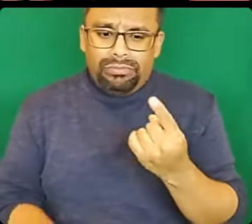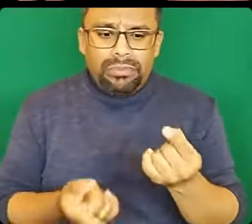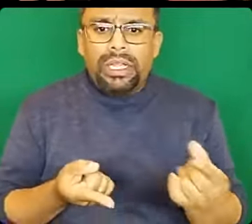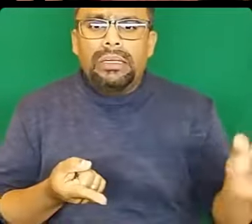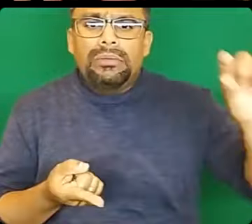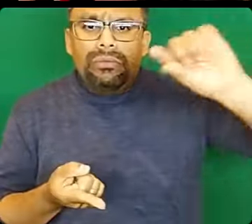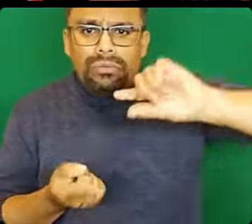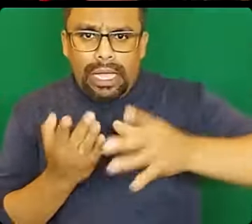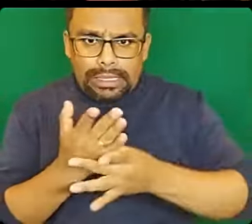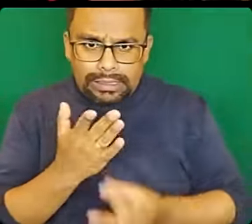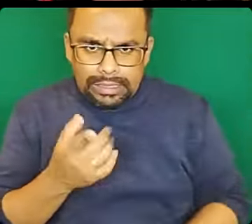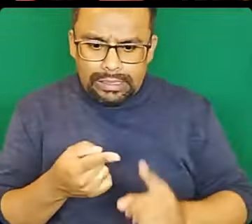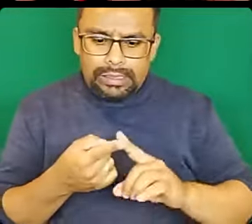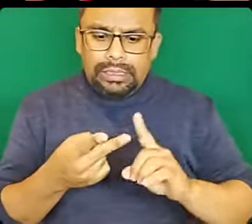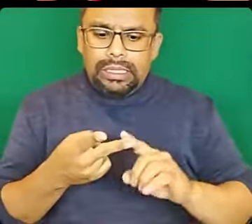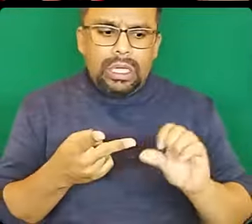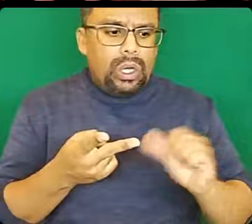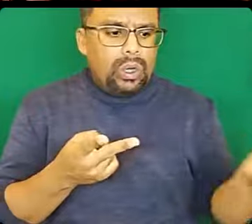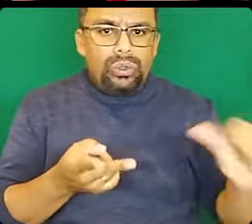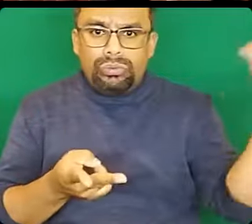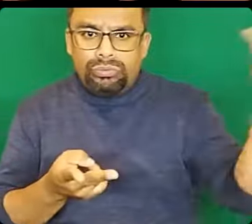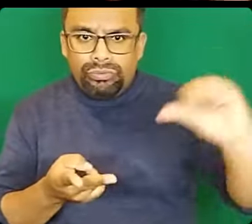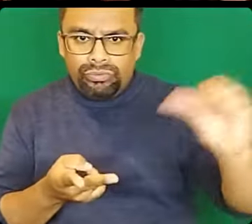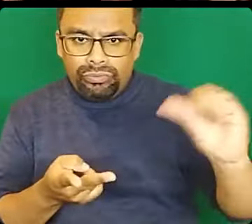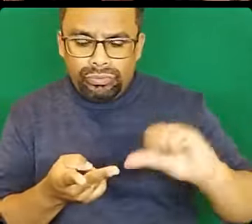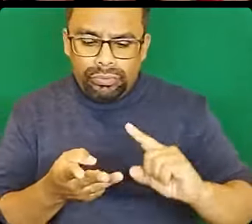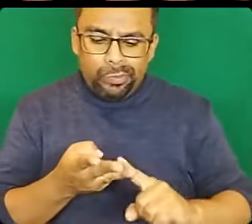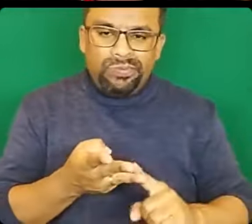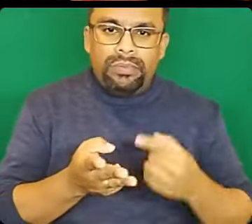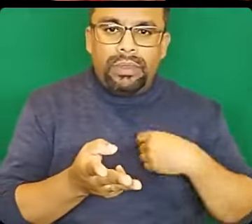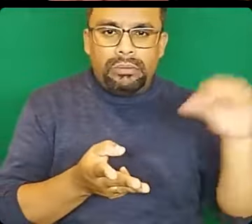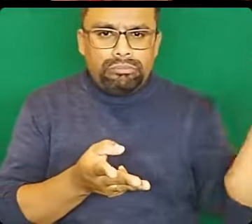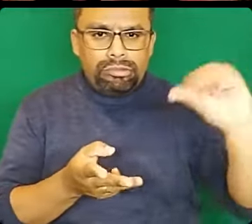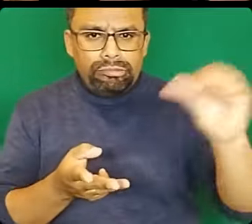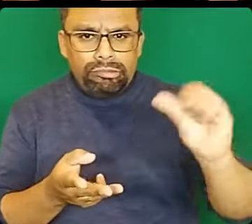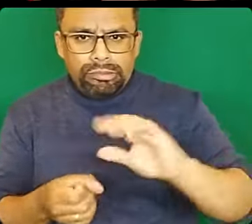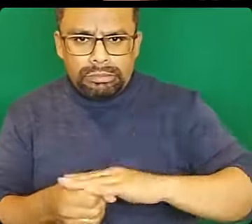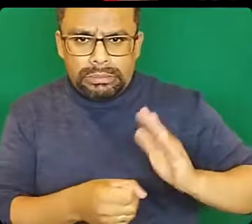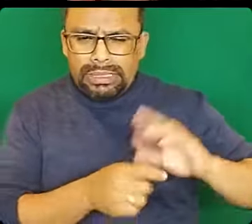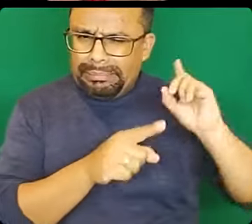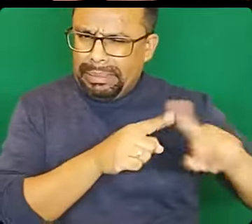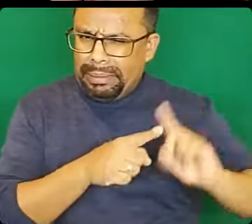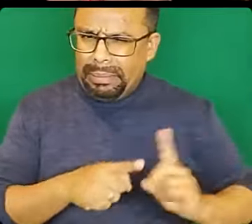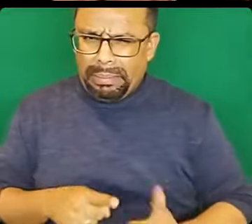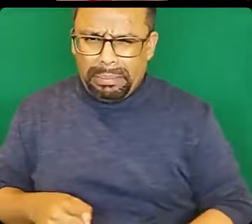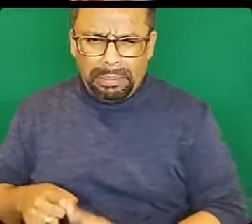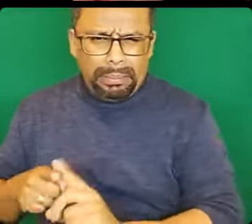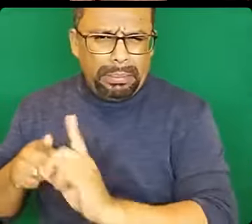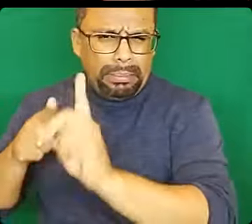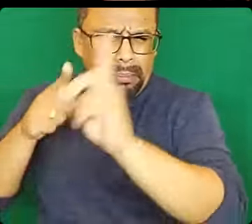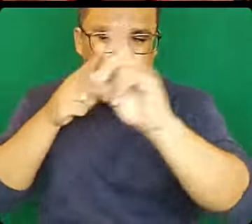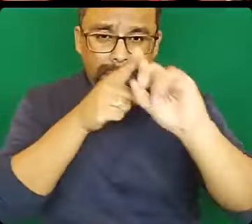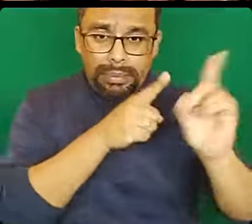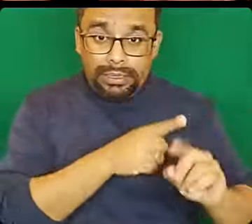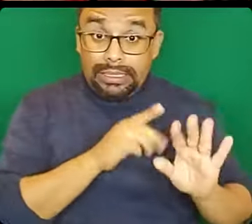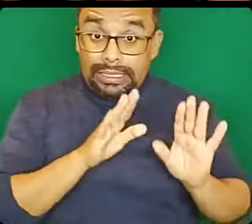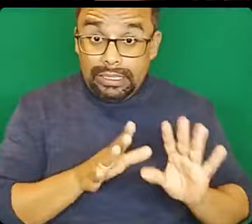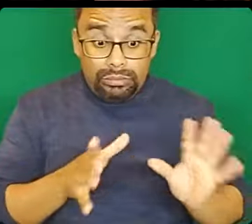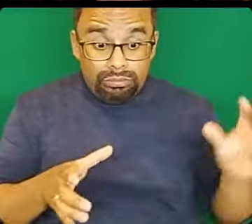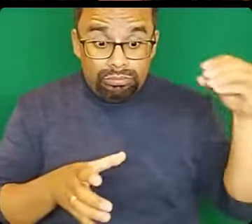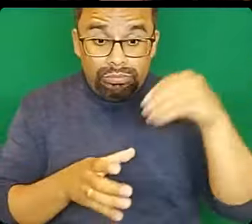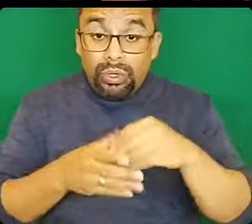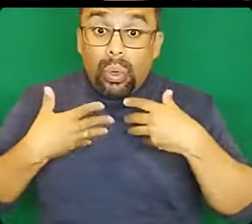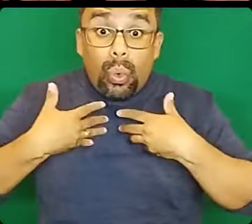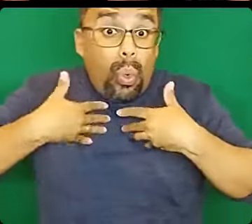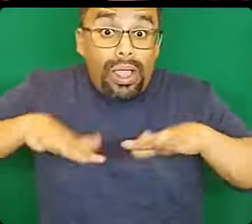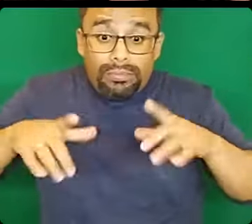Ellos tienen aceite balsámico, ellos tienen salsas, ellos tienen muchas cosas. O sea, los productos Monticello caben en cualquier plato